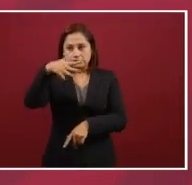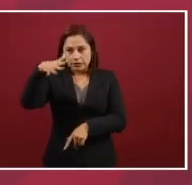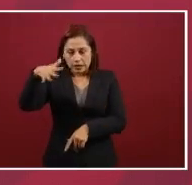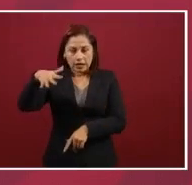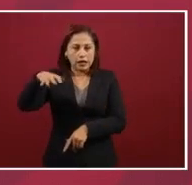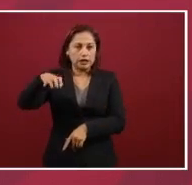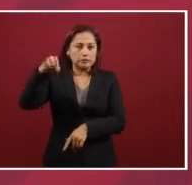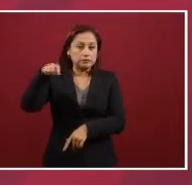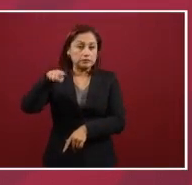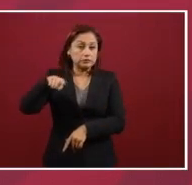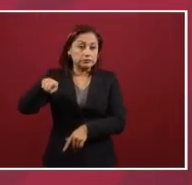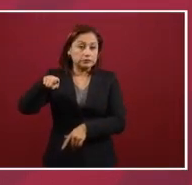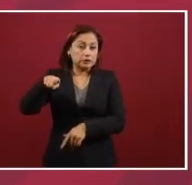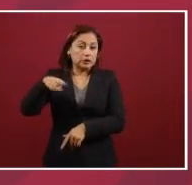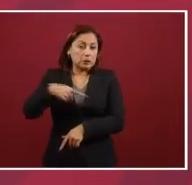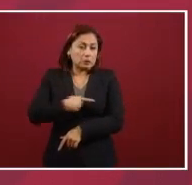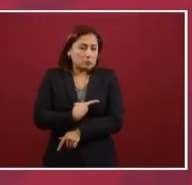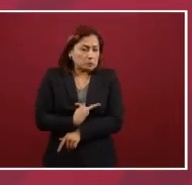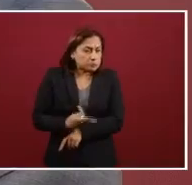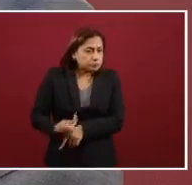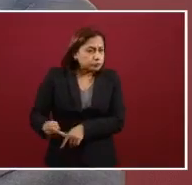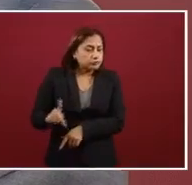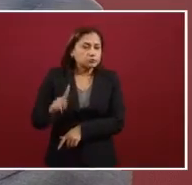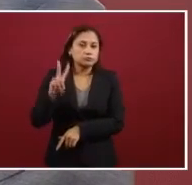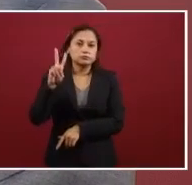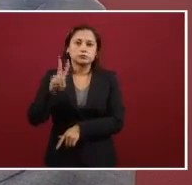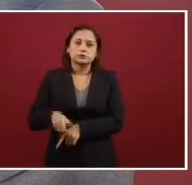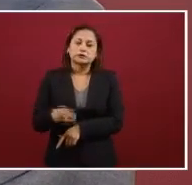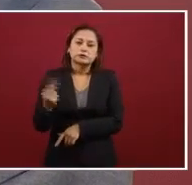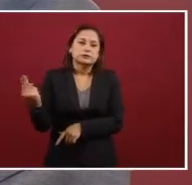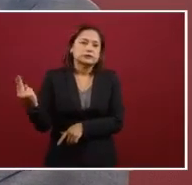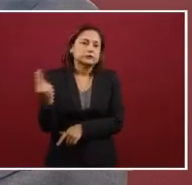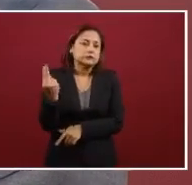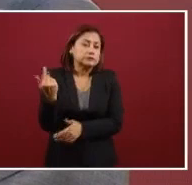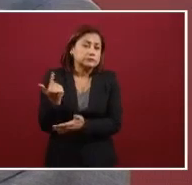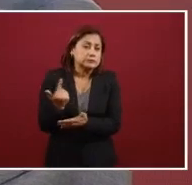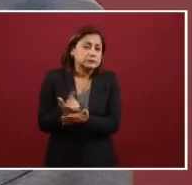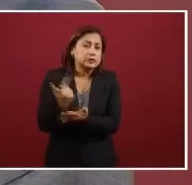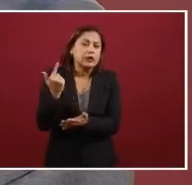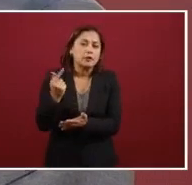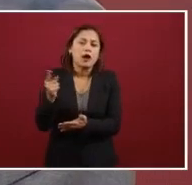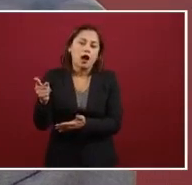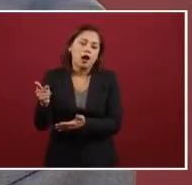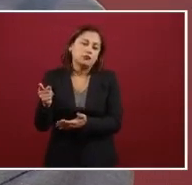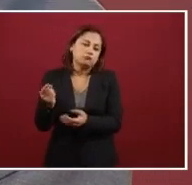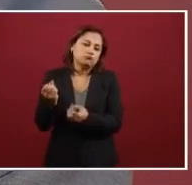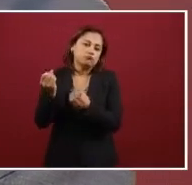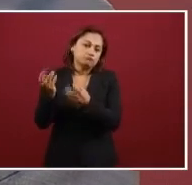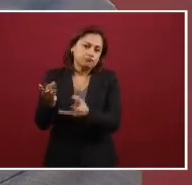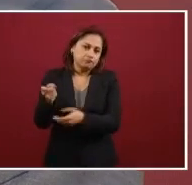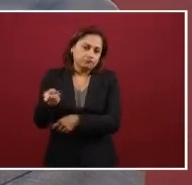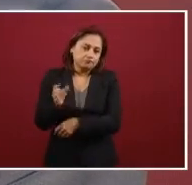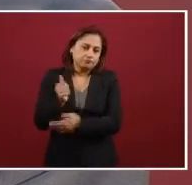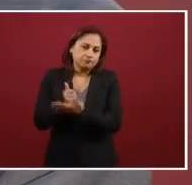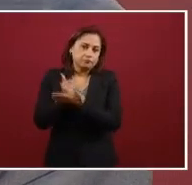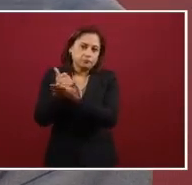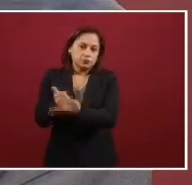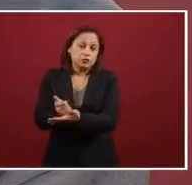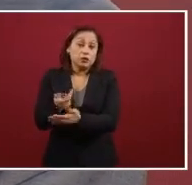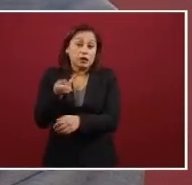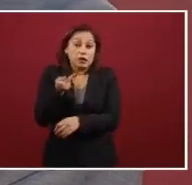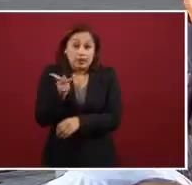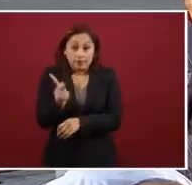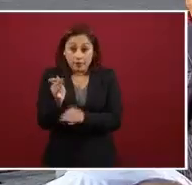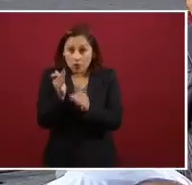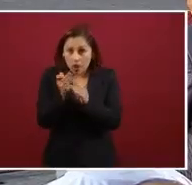muy humilde, muy necesitada, se hacen excepciones. Pero en una primera etapa